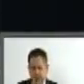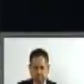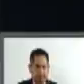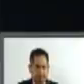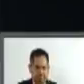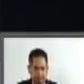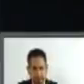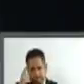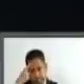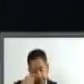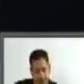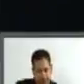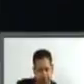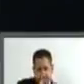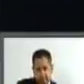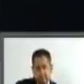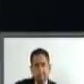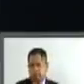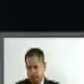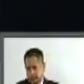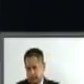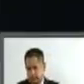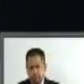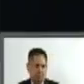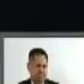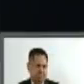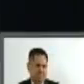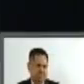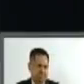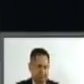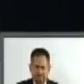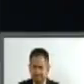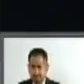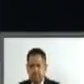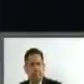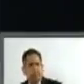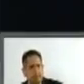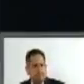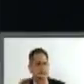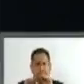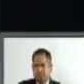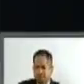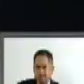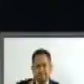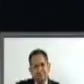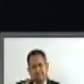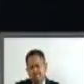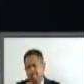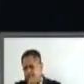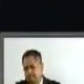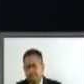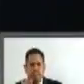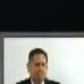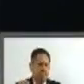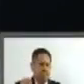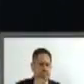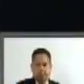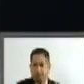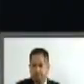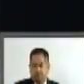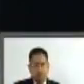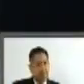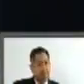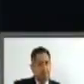trabajadores agrícolas temporales ha llevado a miles de trabajadores mexicanos a laborar en diversas instalaciones productivas del campo